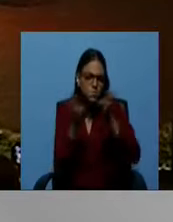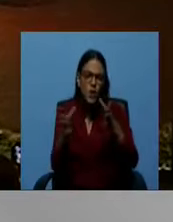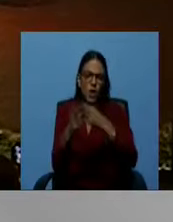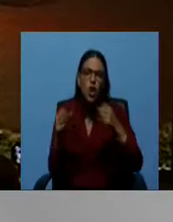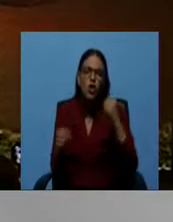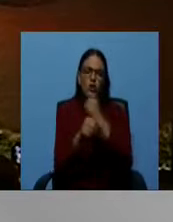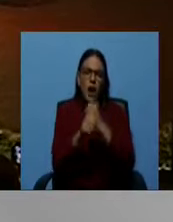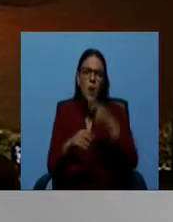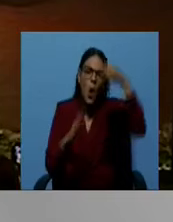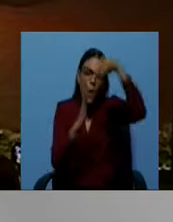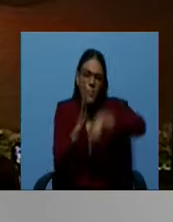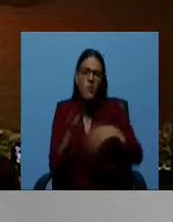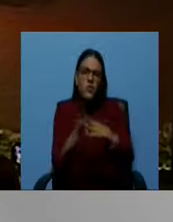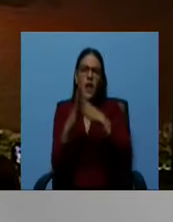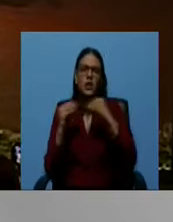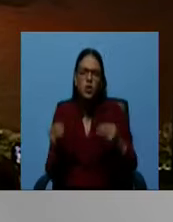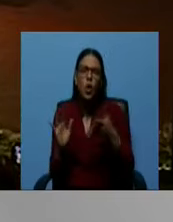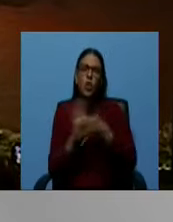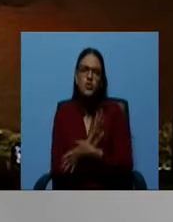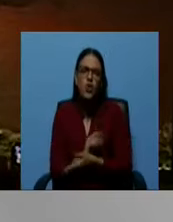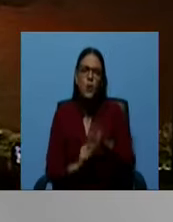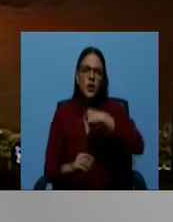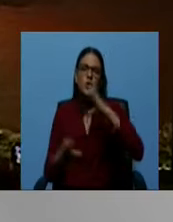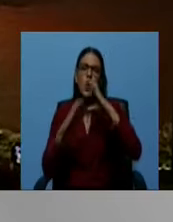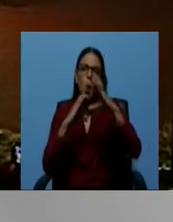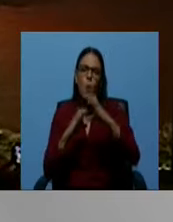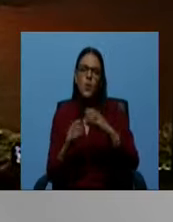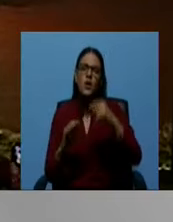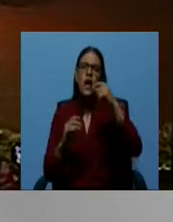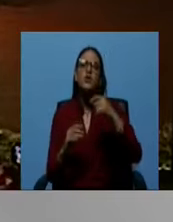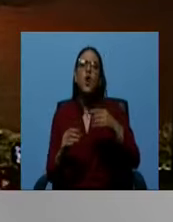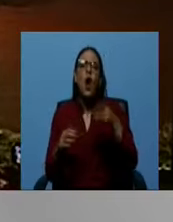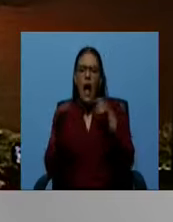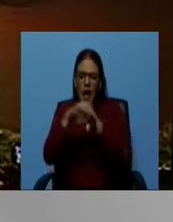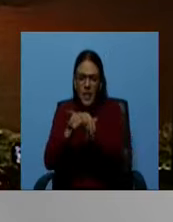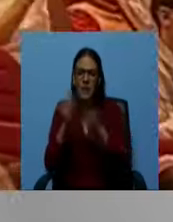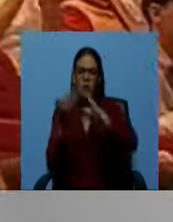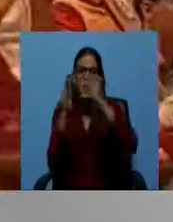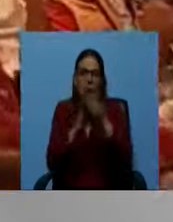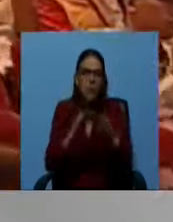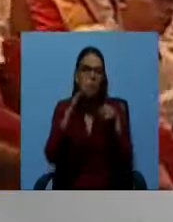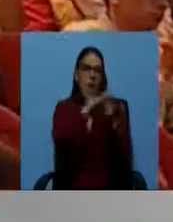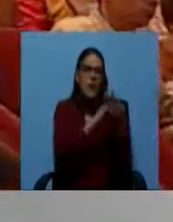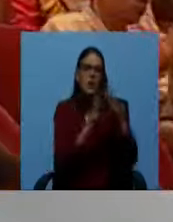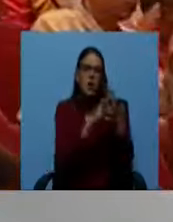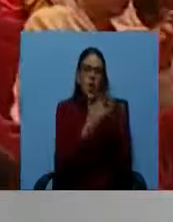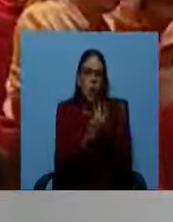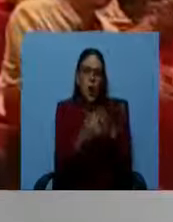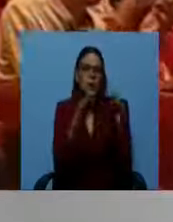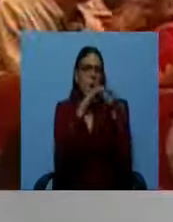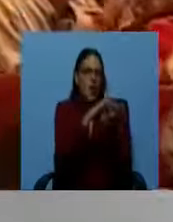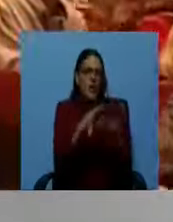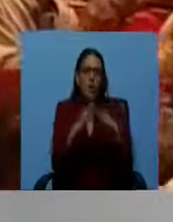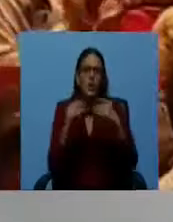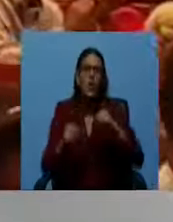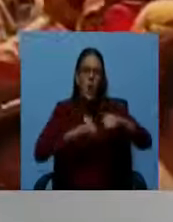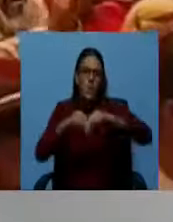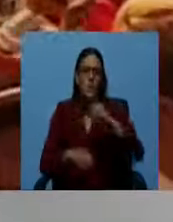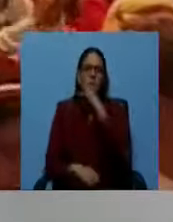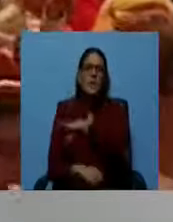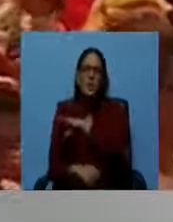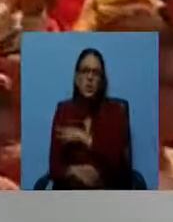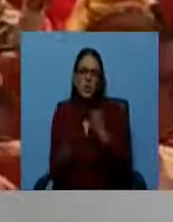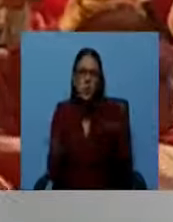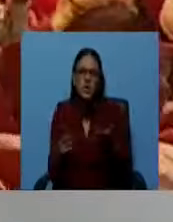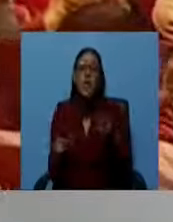seguir profundizando el rol de esa comunicación dentro de las comunidades, dentro de los circuitos comunales, los movimientos sociales, en